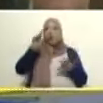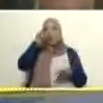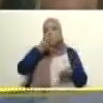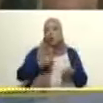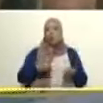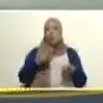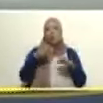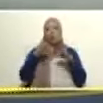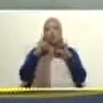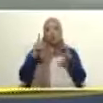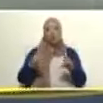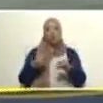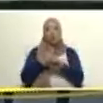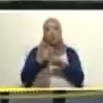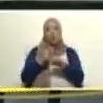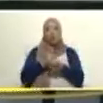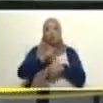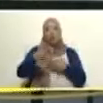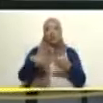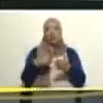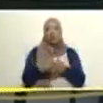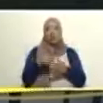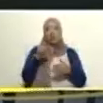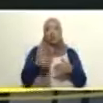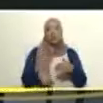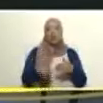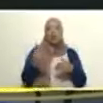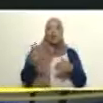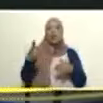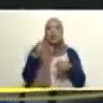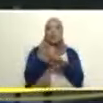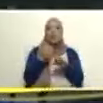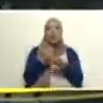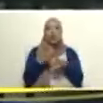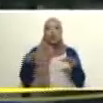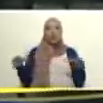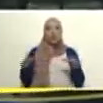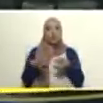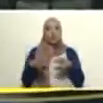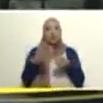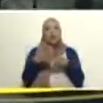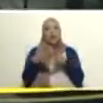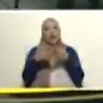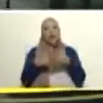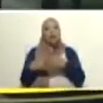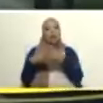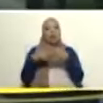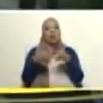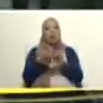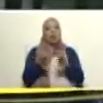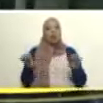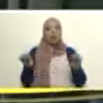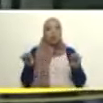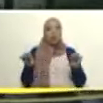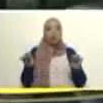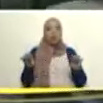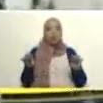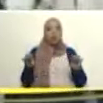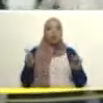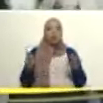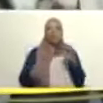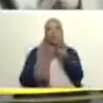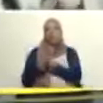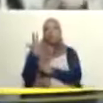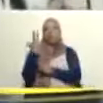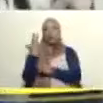exactamente celebrábamos a nivel nacional la tercera reunión de los estudiantes de educación media, en donde fundamos